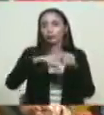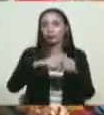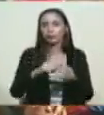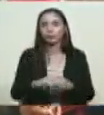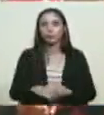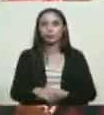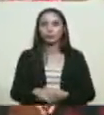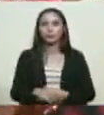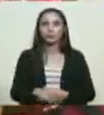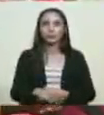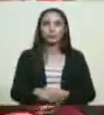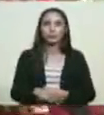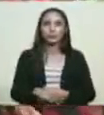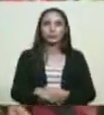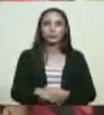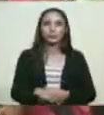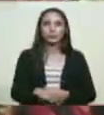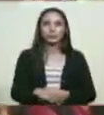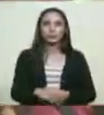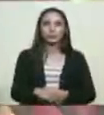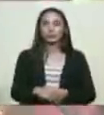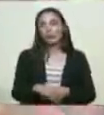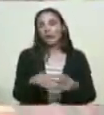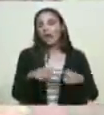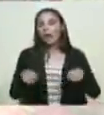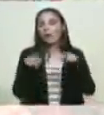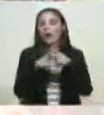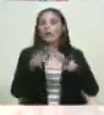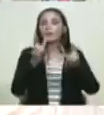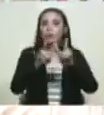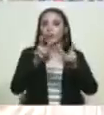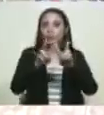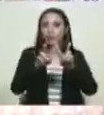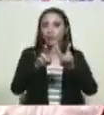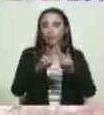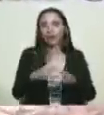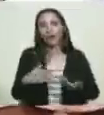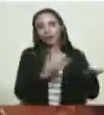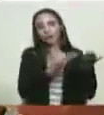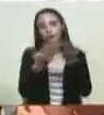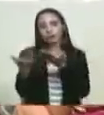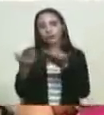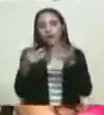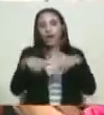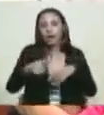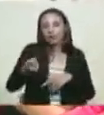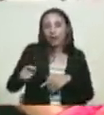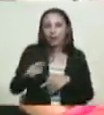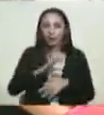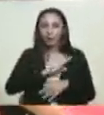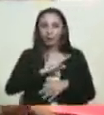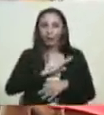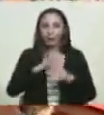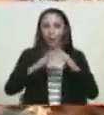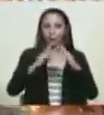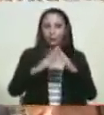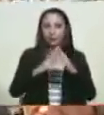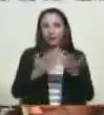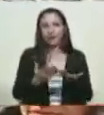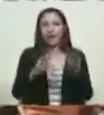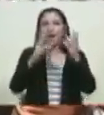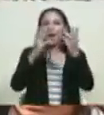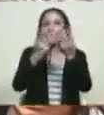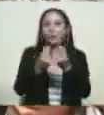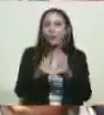Igual la gran misión Vivienda Venezuela ha entregado, ya ven mano, escuchen bien.